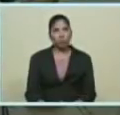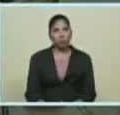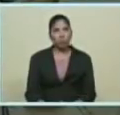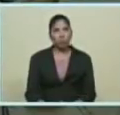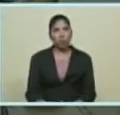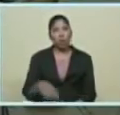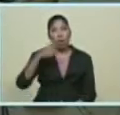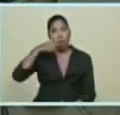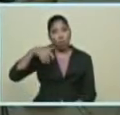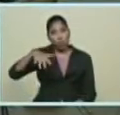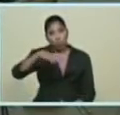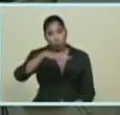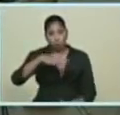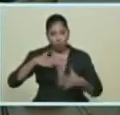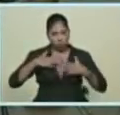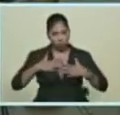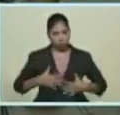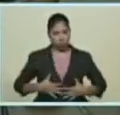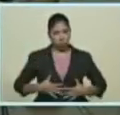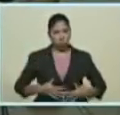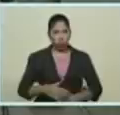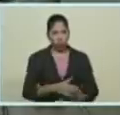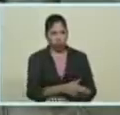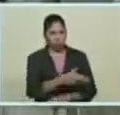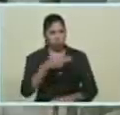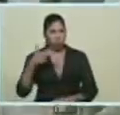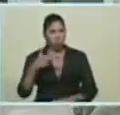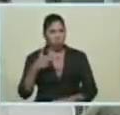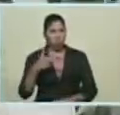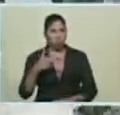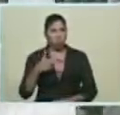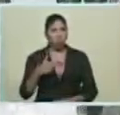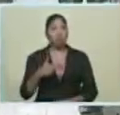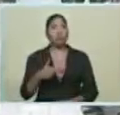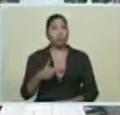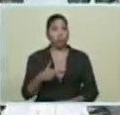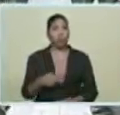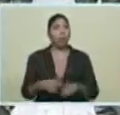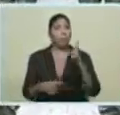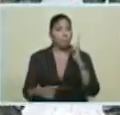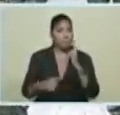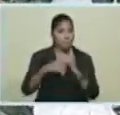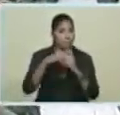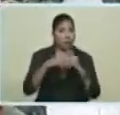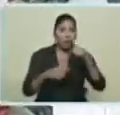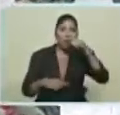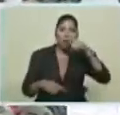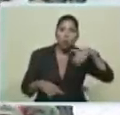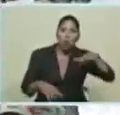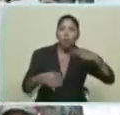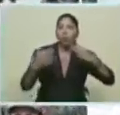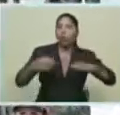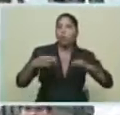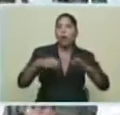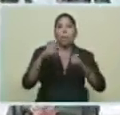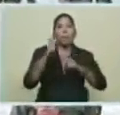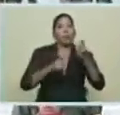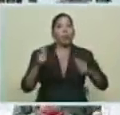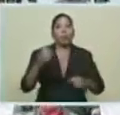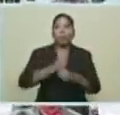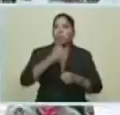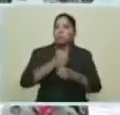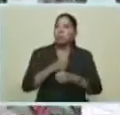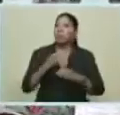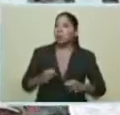del pueblo uniformado y armado y del pueblo civil, trabajador.